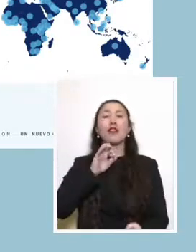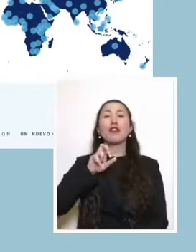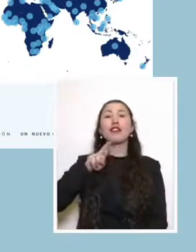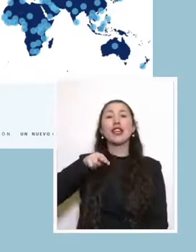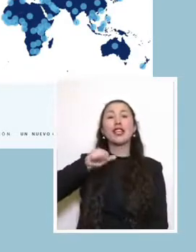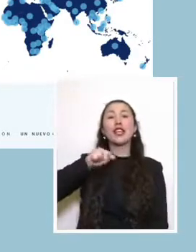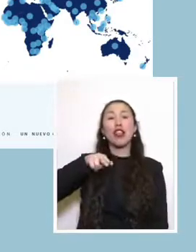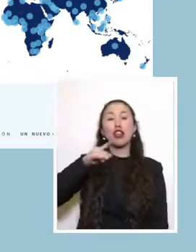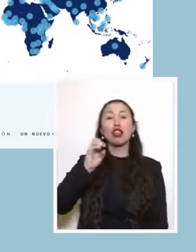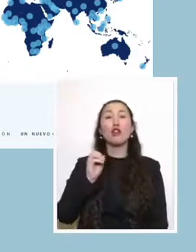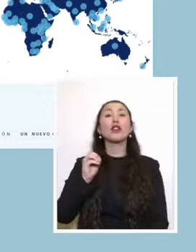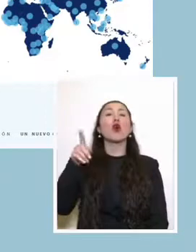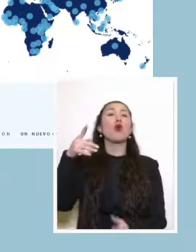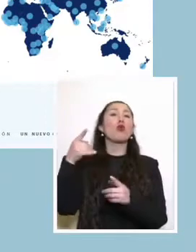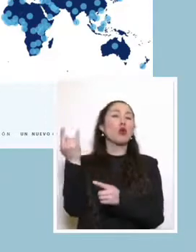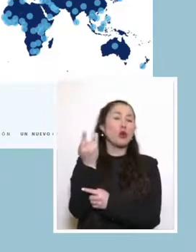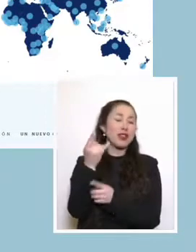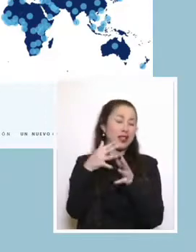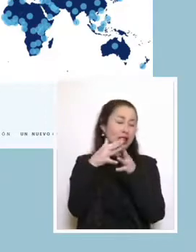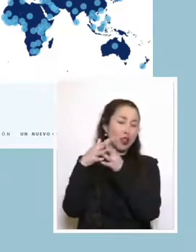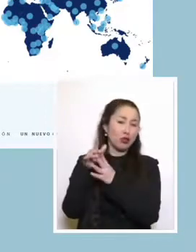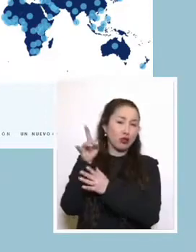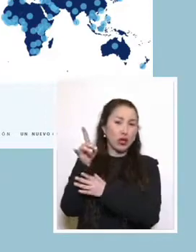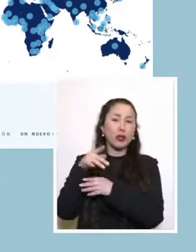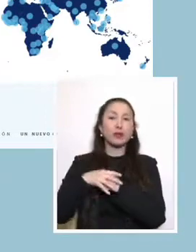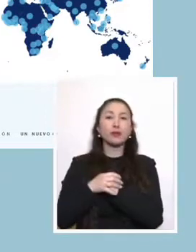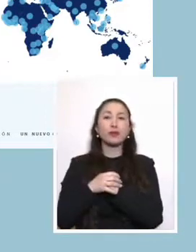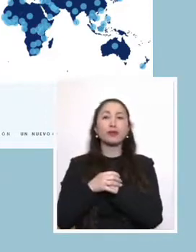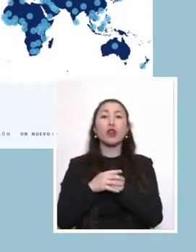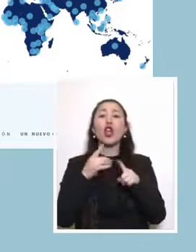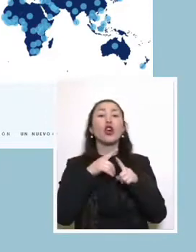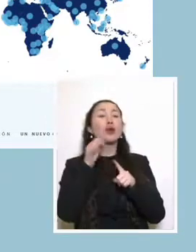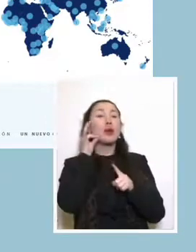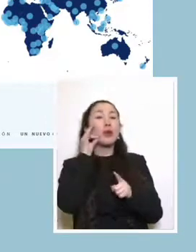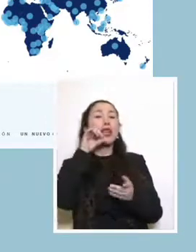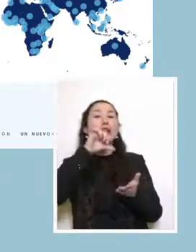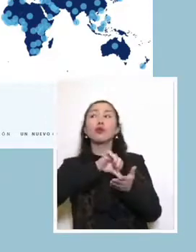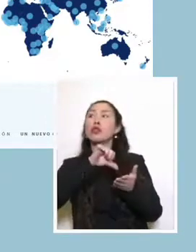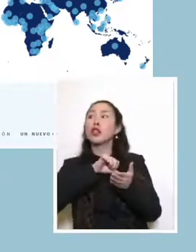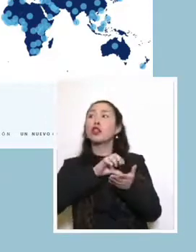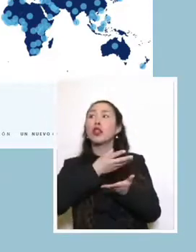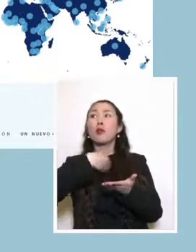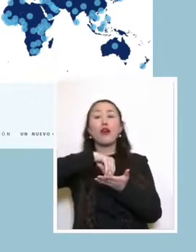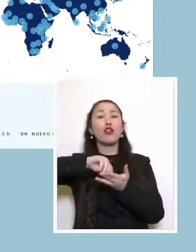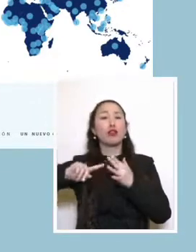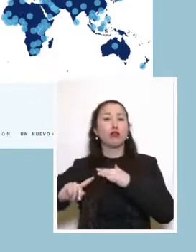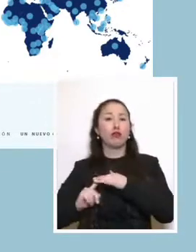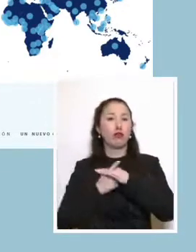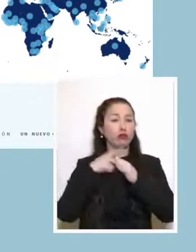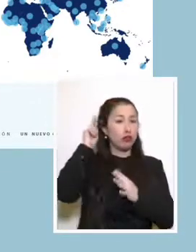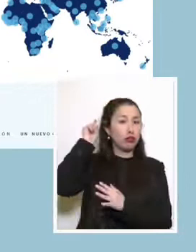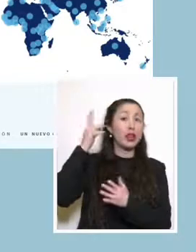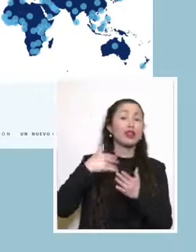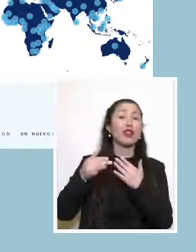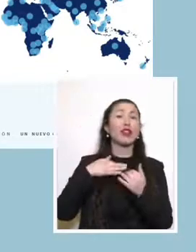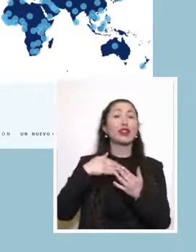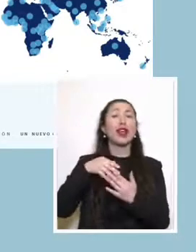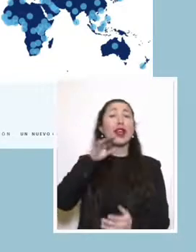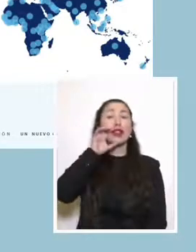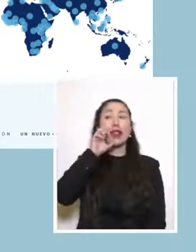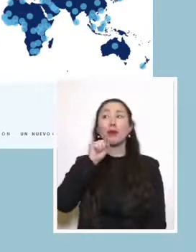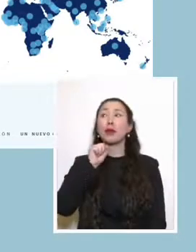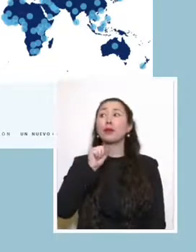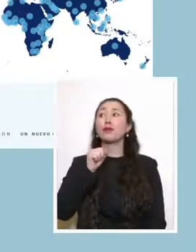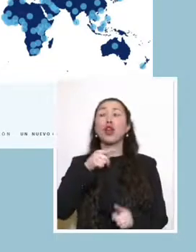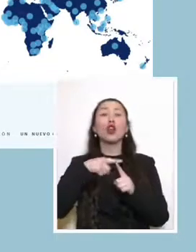la Universidad de Harvard, Tarsila Rivera Zea, del Centro Indígena, Cultura Indígena del Perú, y